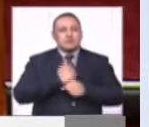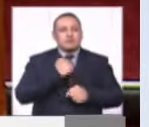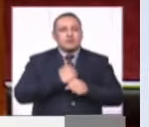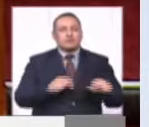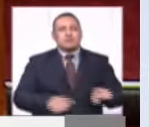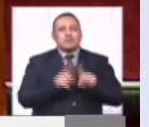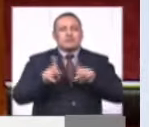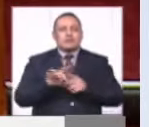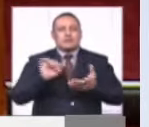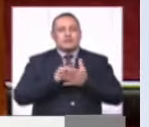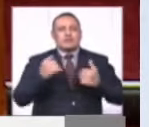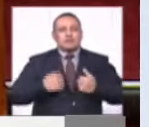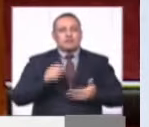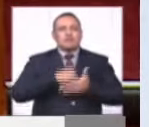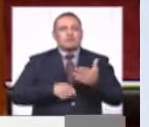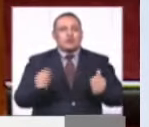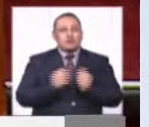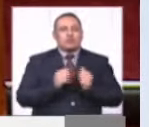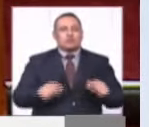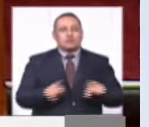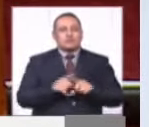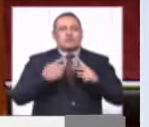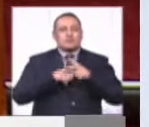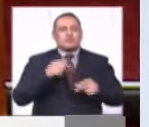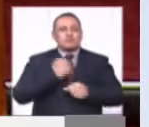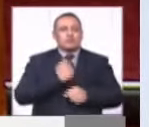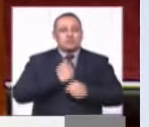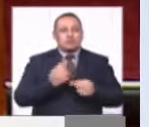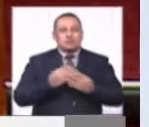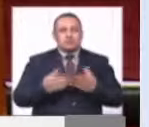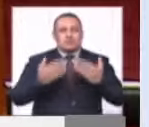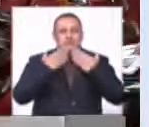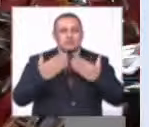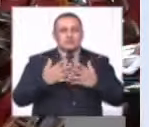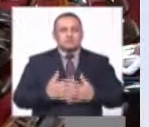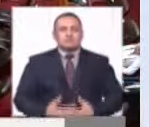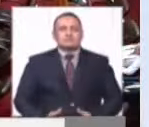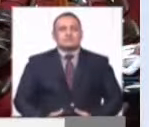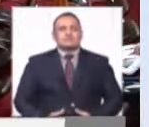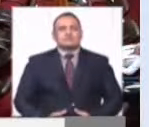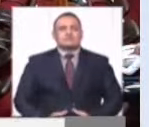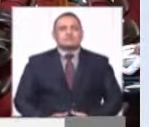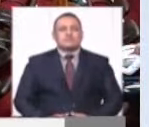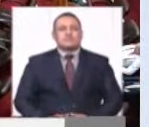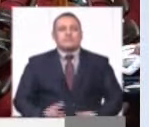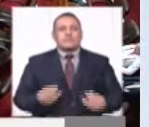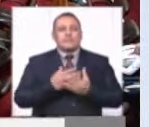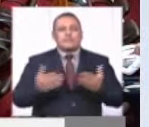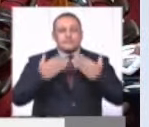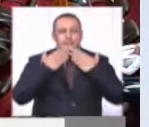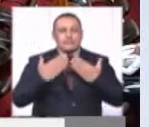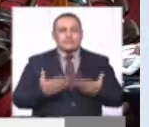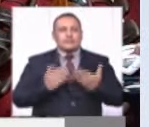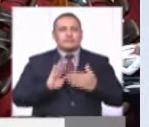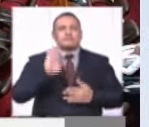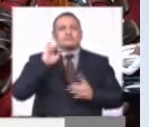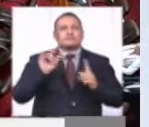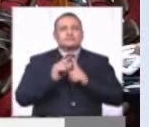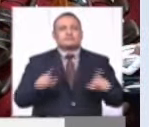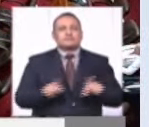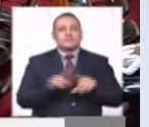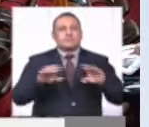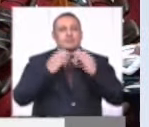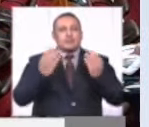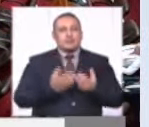Vivienda, tengamos la firma del contrato y el inicio de las obras. Gracias, señor presidente. Gracias, congresista. Tiene el uso de la palabra